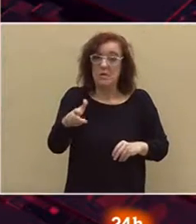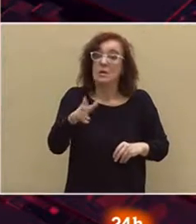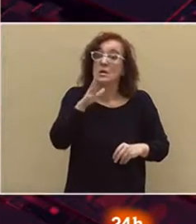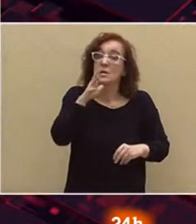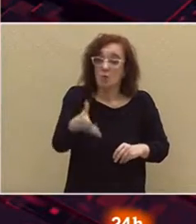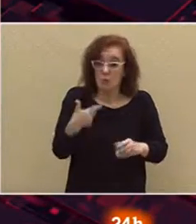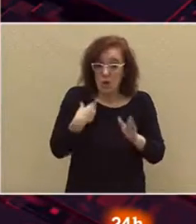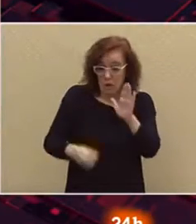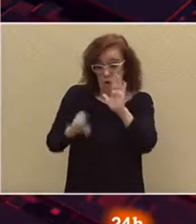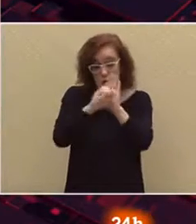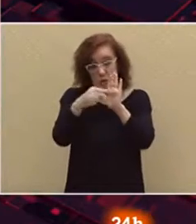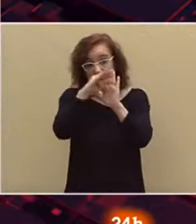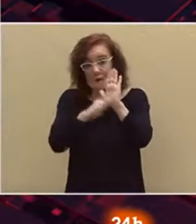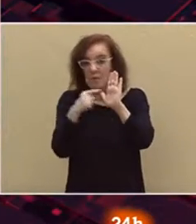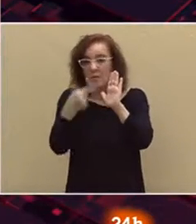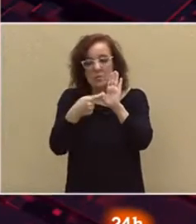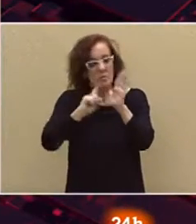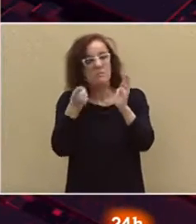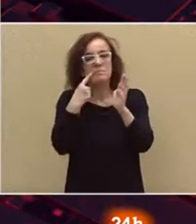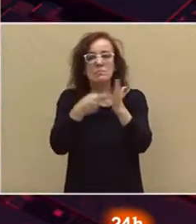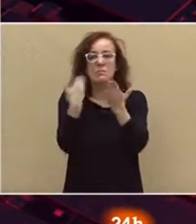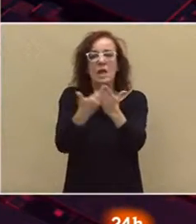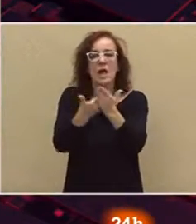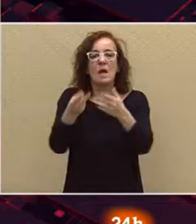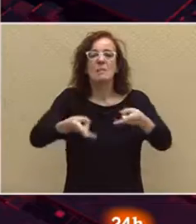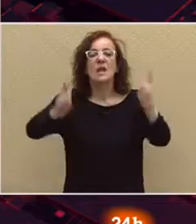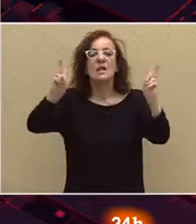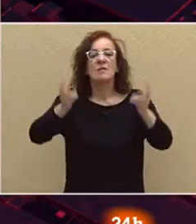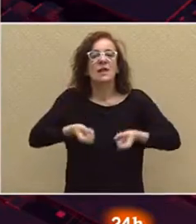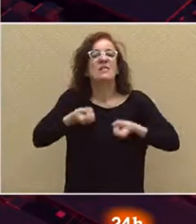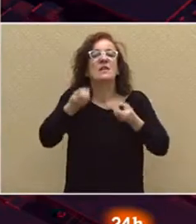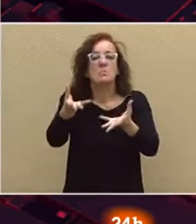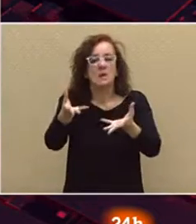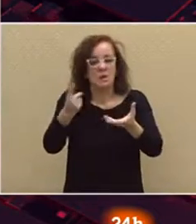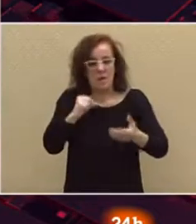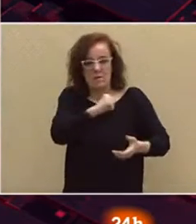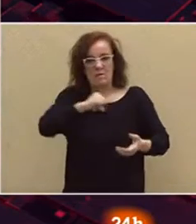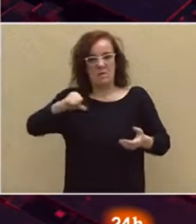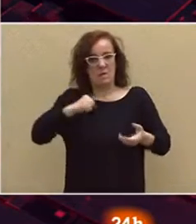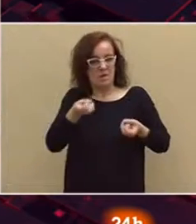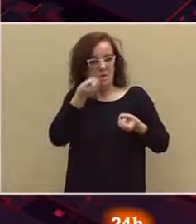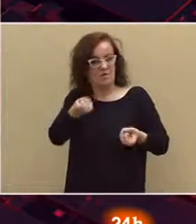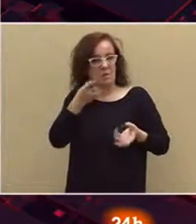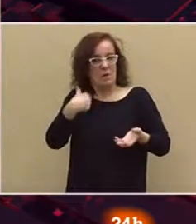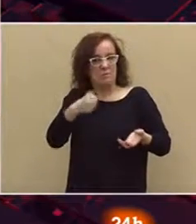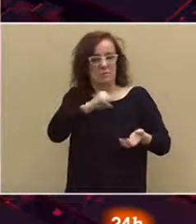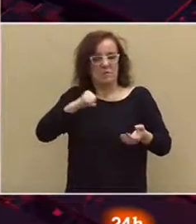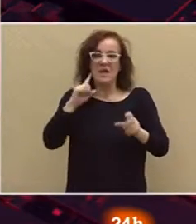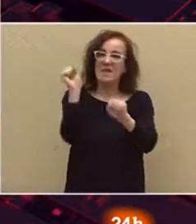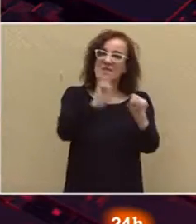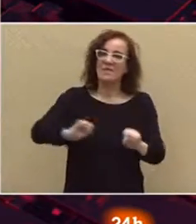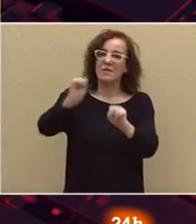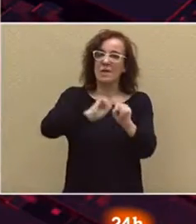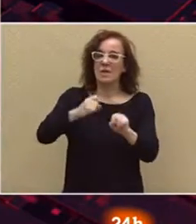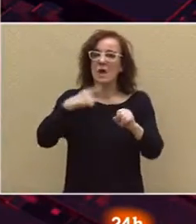Constitución donde se encuentra la mejor garantía para la libertad de expresión, la independencia de la información y la defensa de las distintas posturas